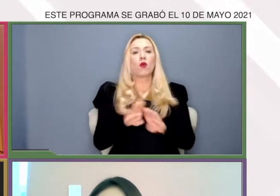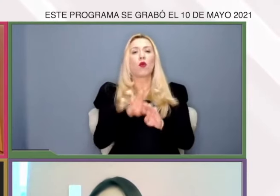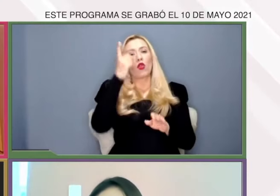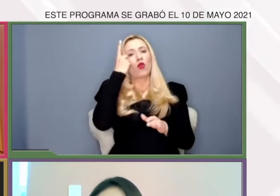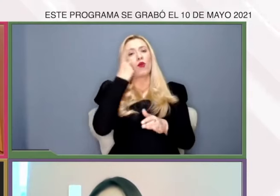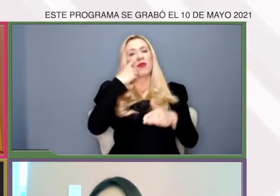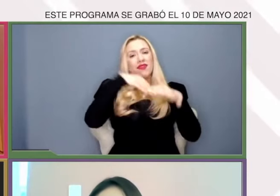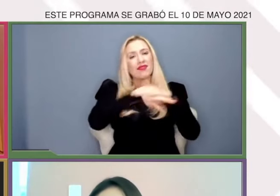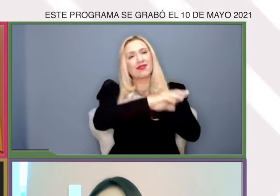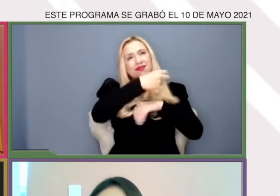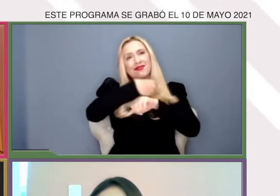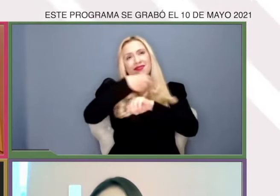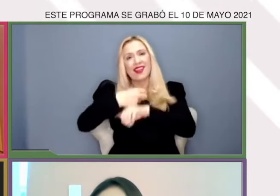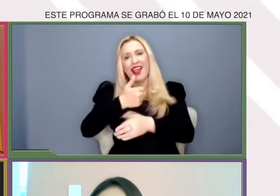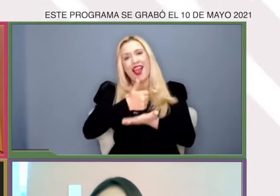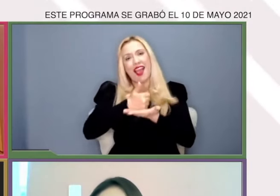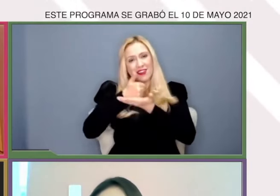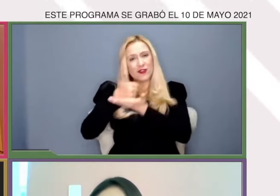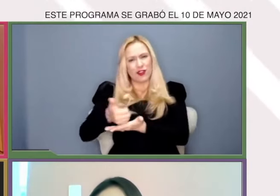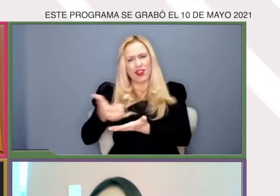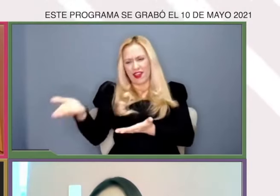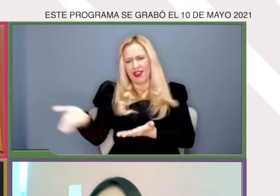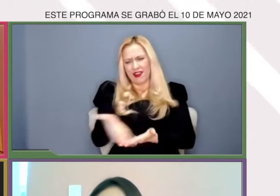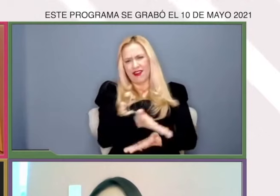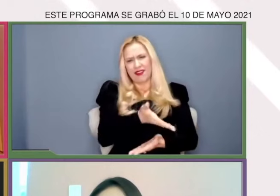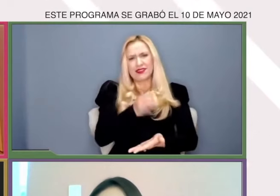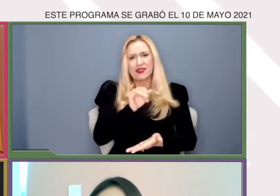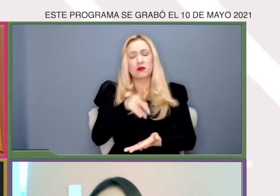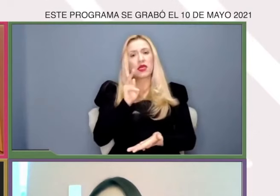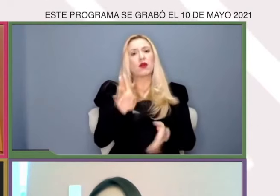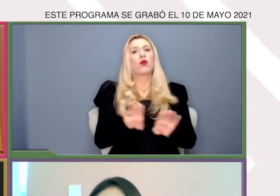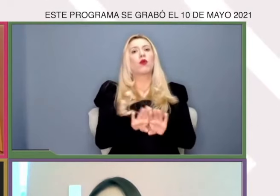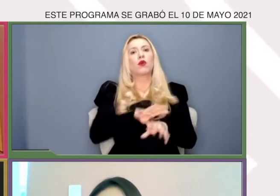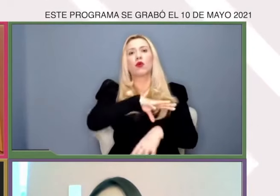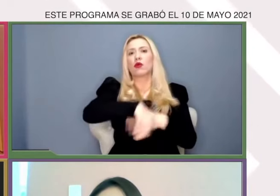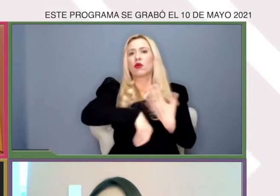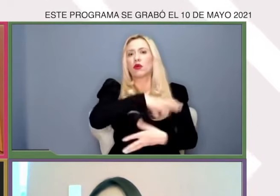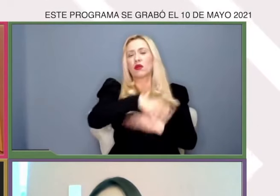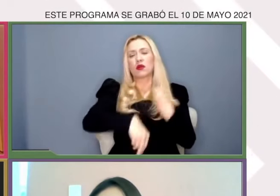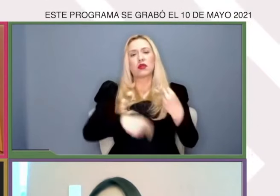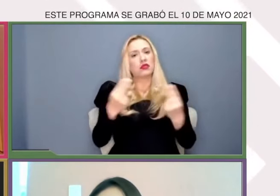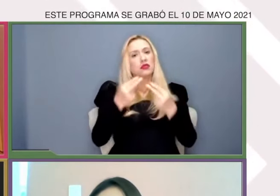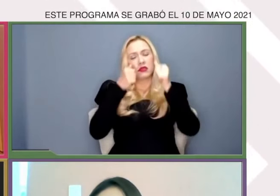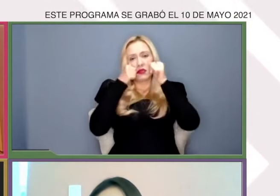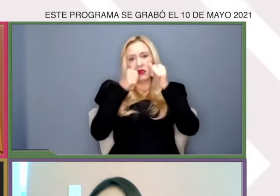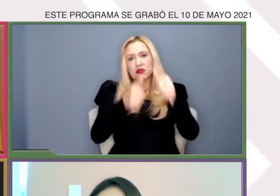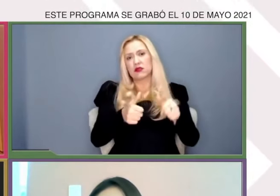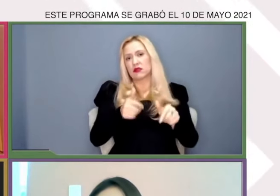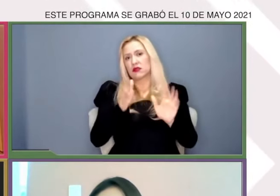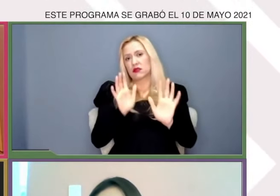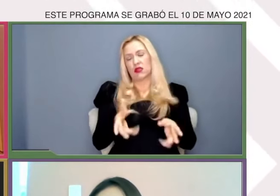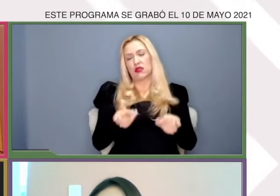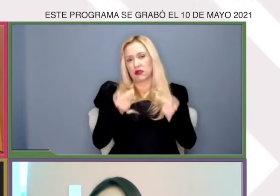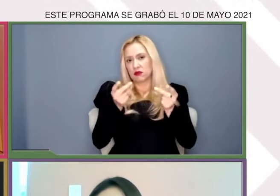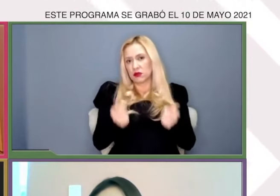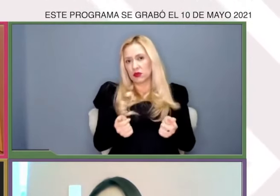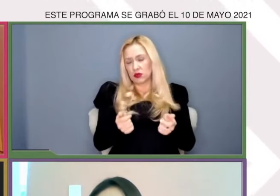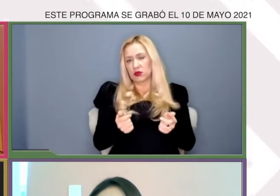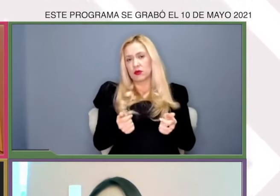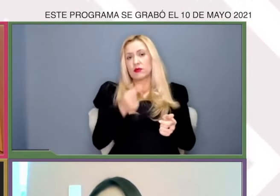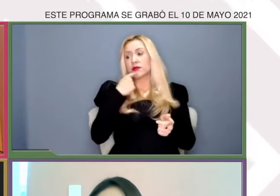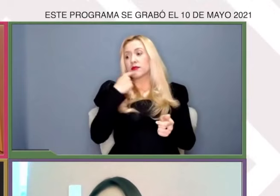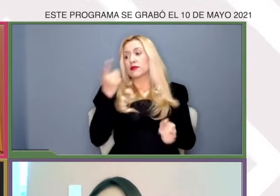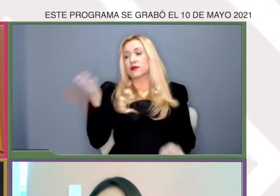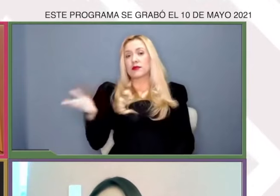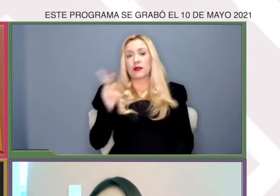Y me parece que es algo que pues tenemos que accionar y tenemos que atender de una manera muy eficiente y muy eficaz. Y como decía